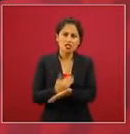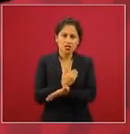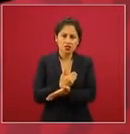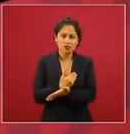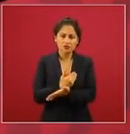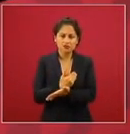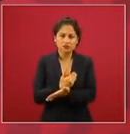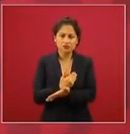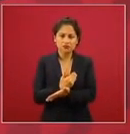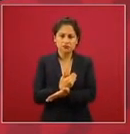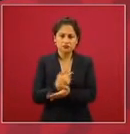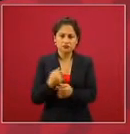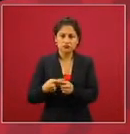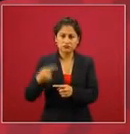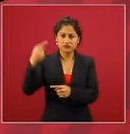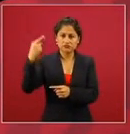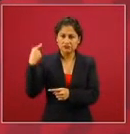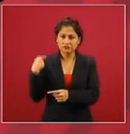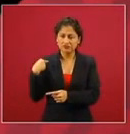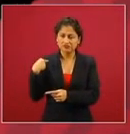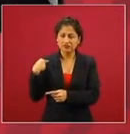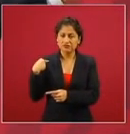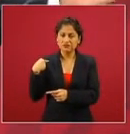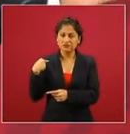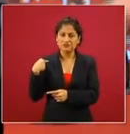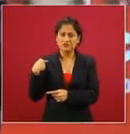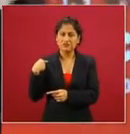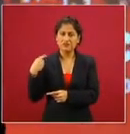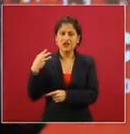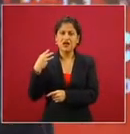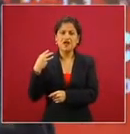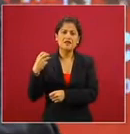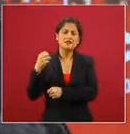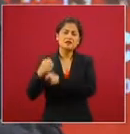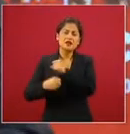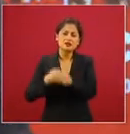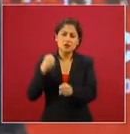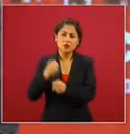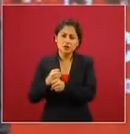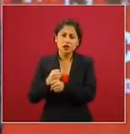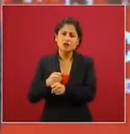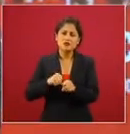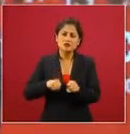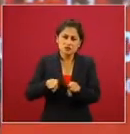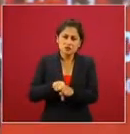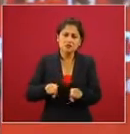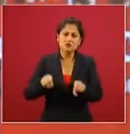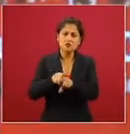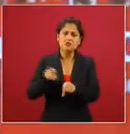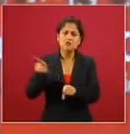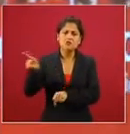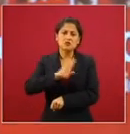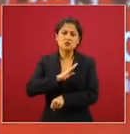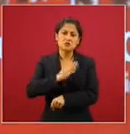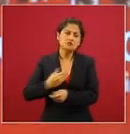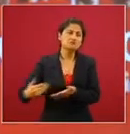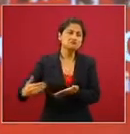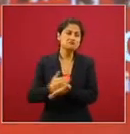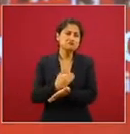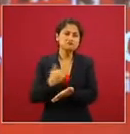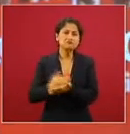Los 3 siglos de dominación española, luego nos quisieron los mismos españoles